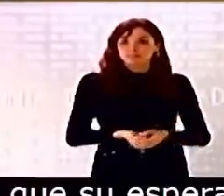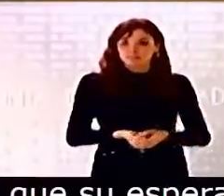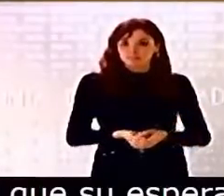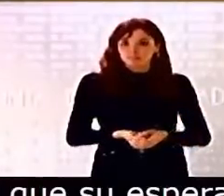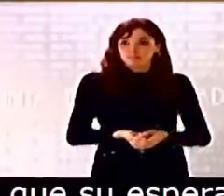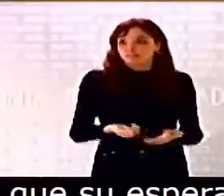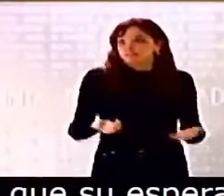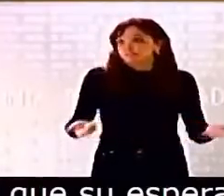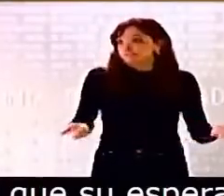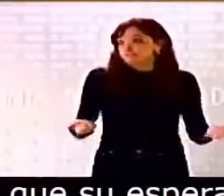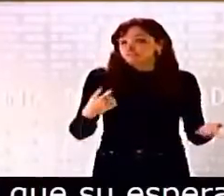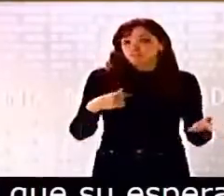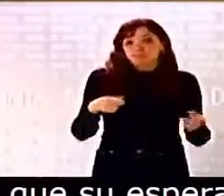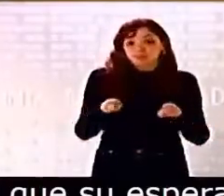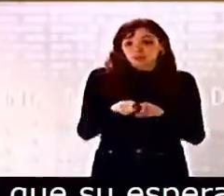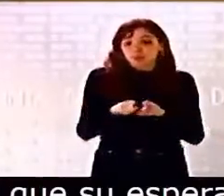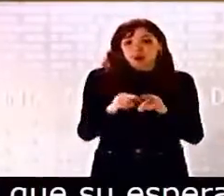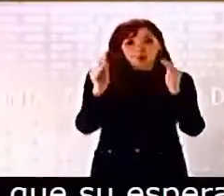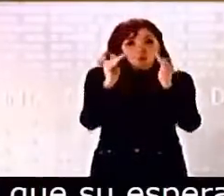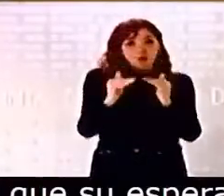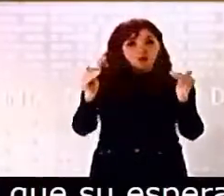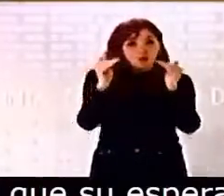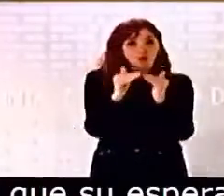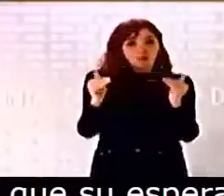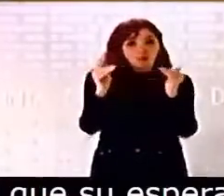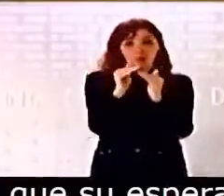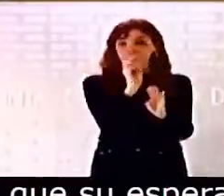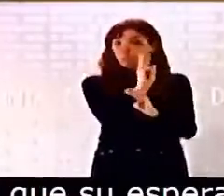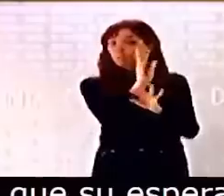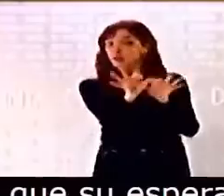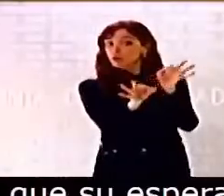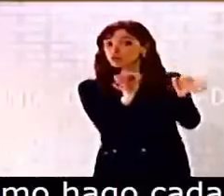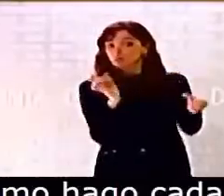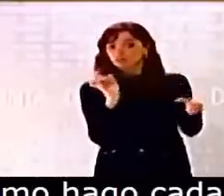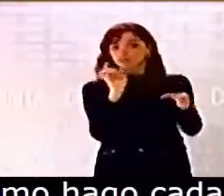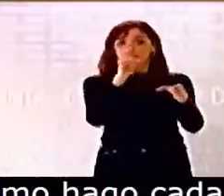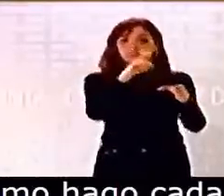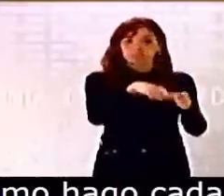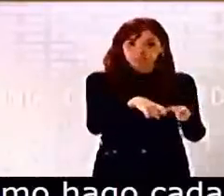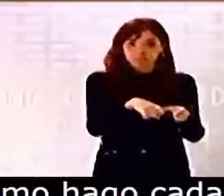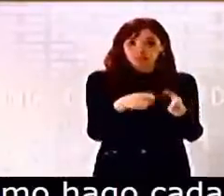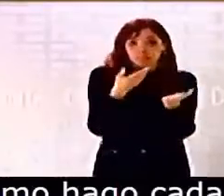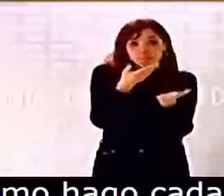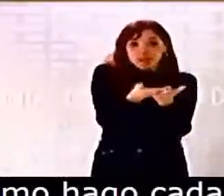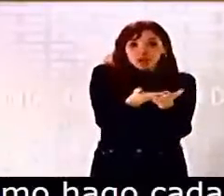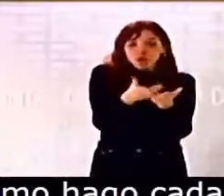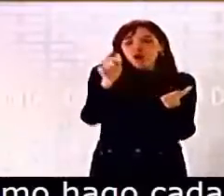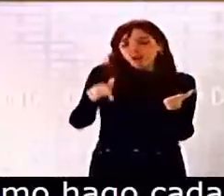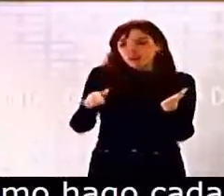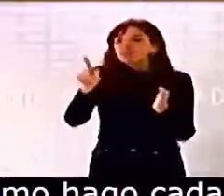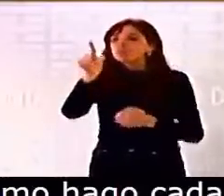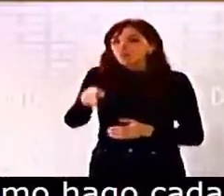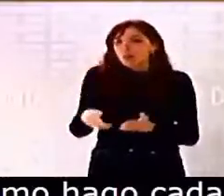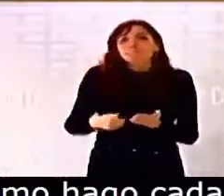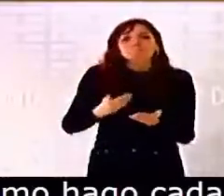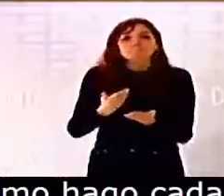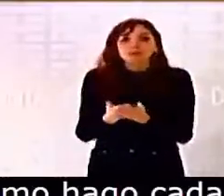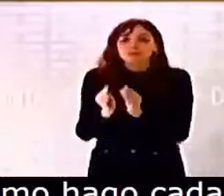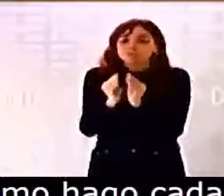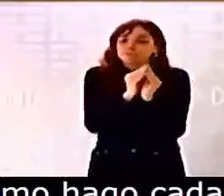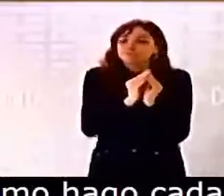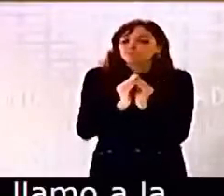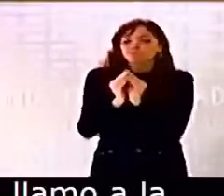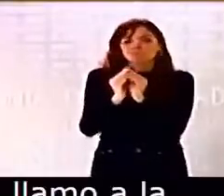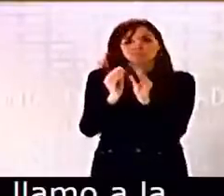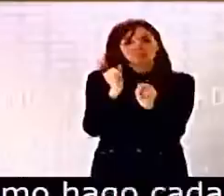Y como hago cada jueves que hay pleno en la Asamblea de Extremadura, llamo a la unidad de acción. Y como hago en cada rueda de